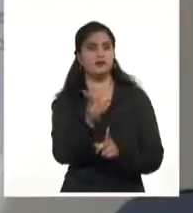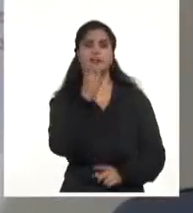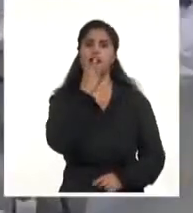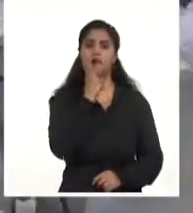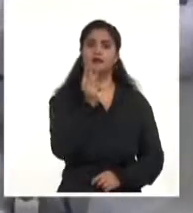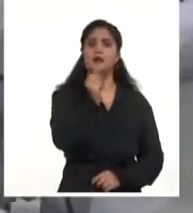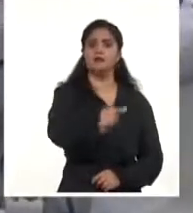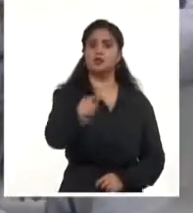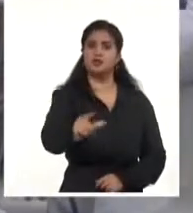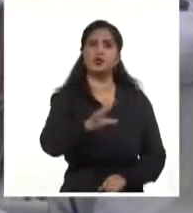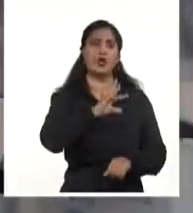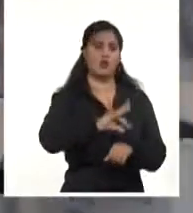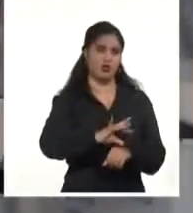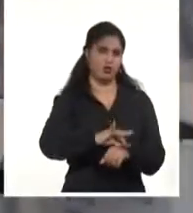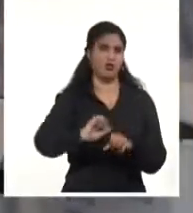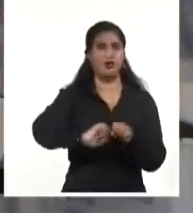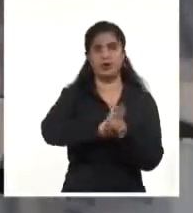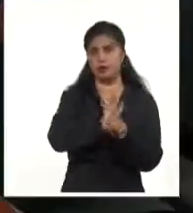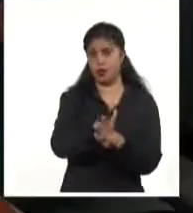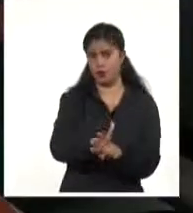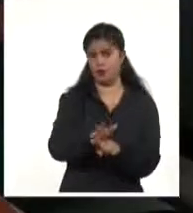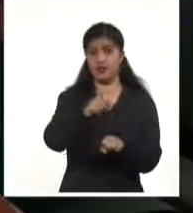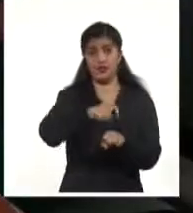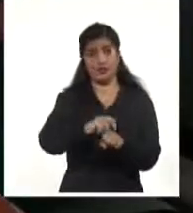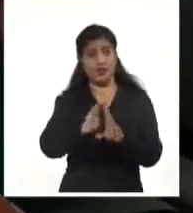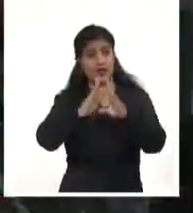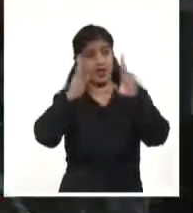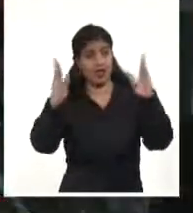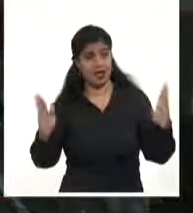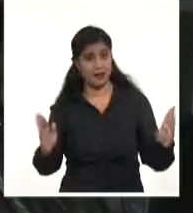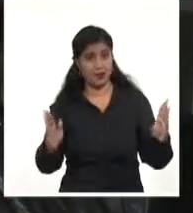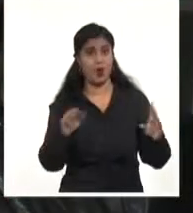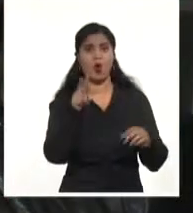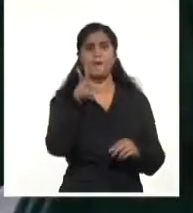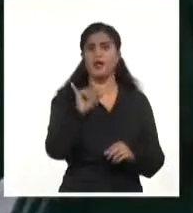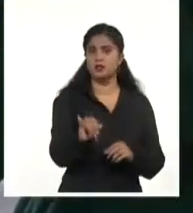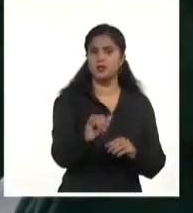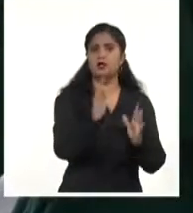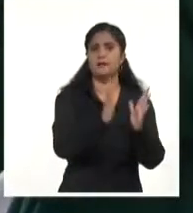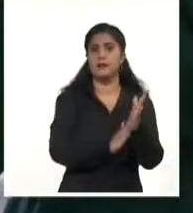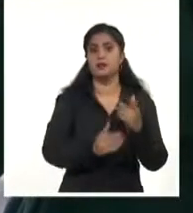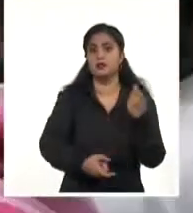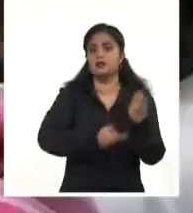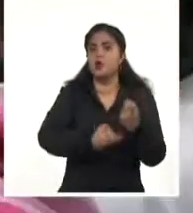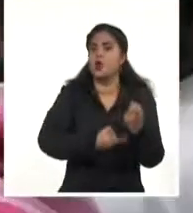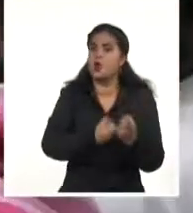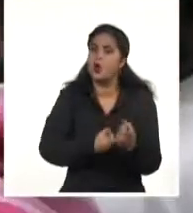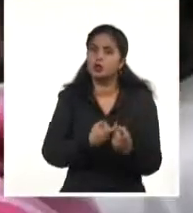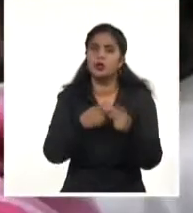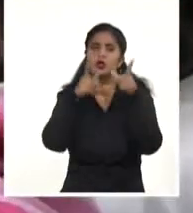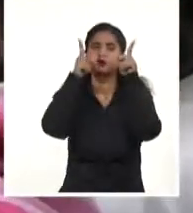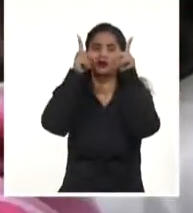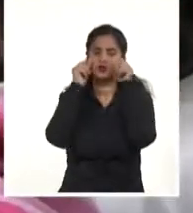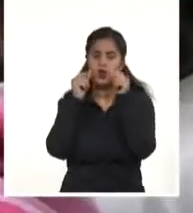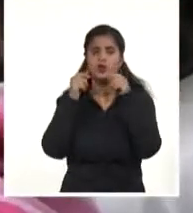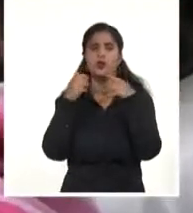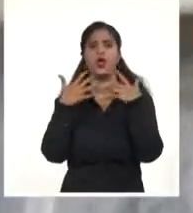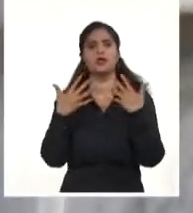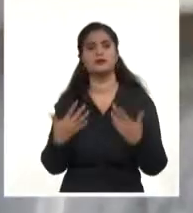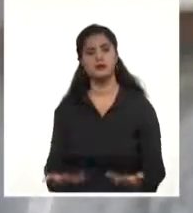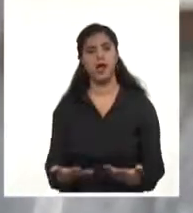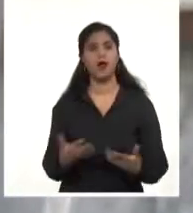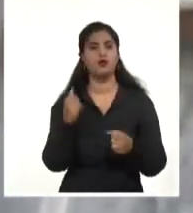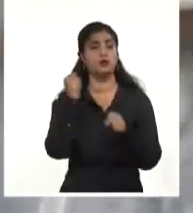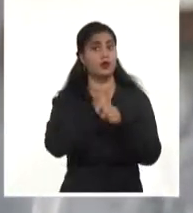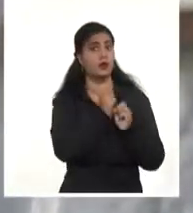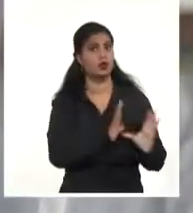positivos al virus. Fueron 26 largos y angustiosos meses, donde el insomnio, el cansancio y el trabajo a deshoras propiciaron